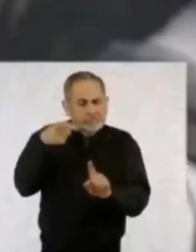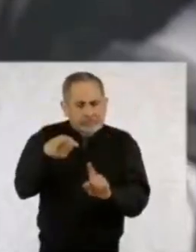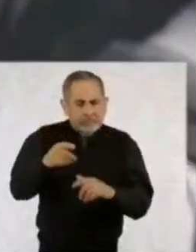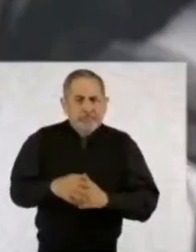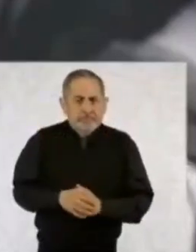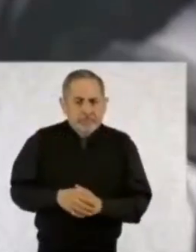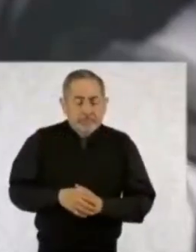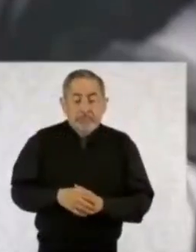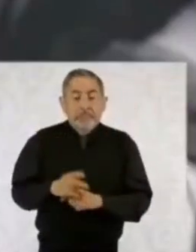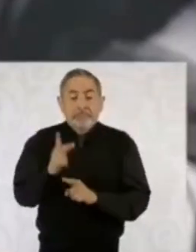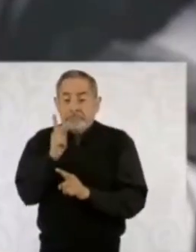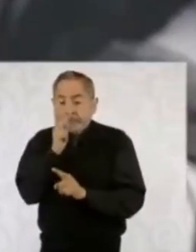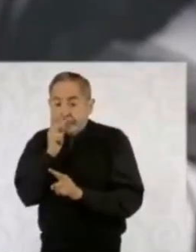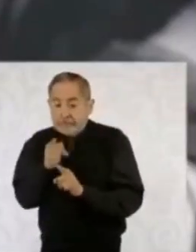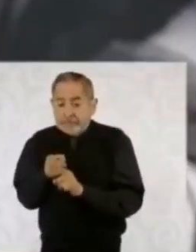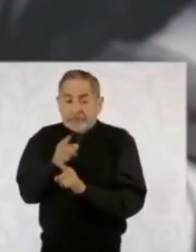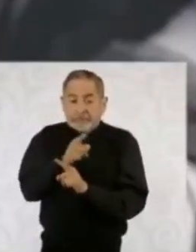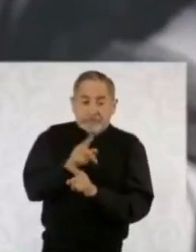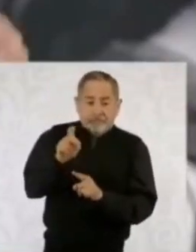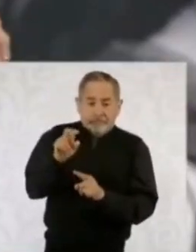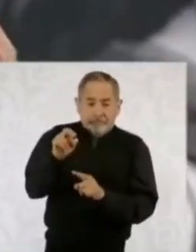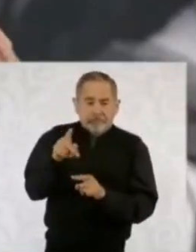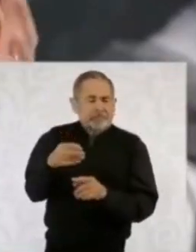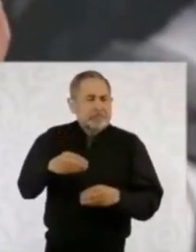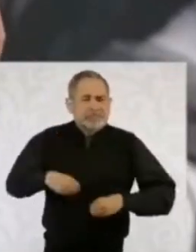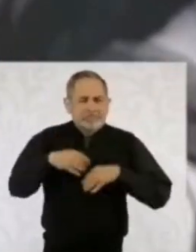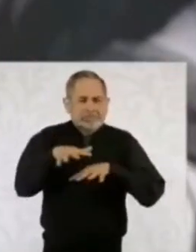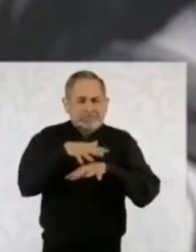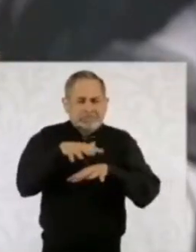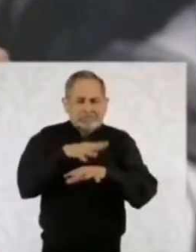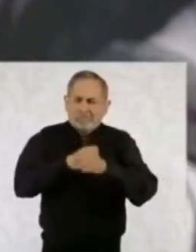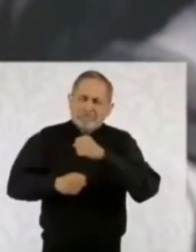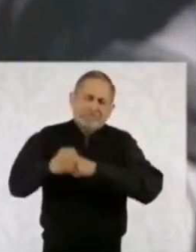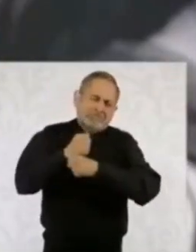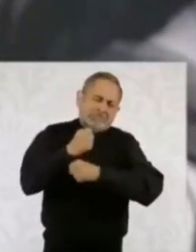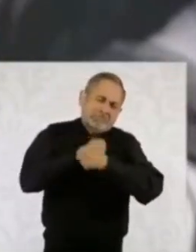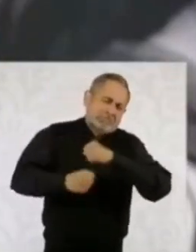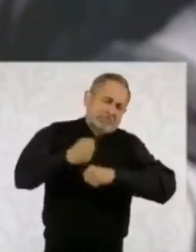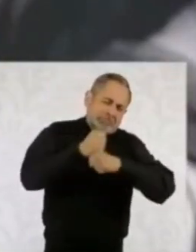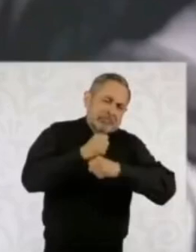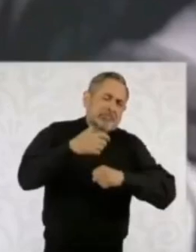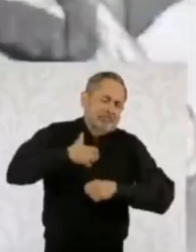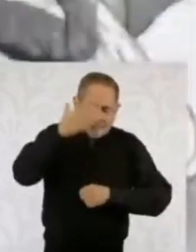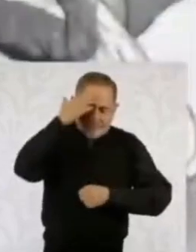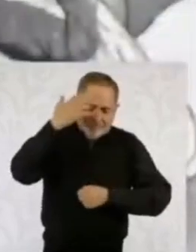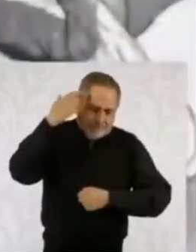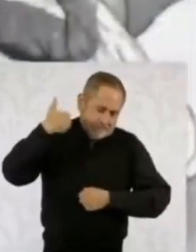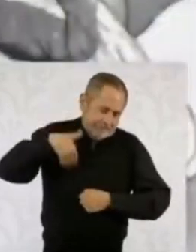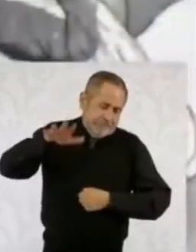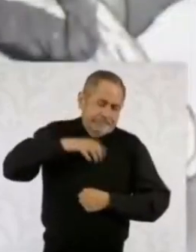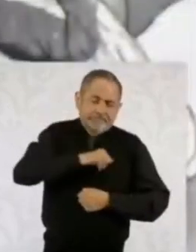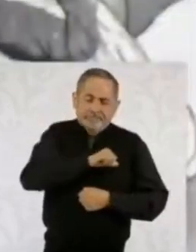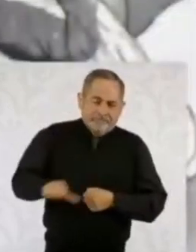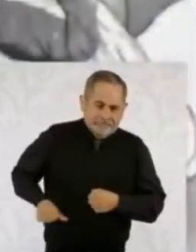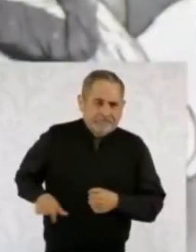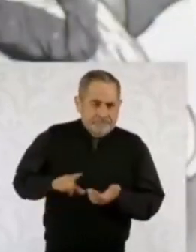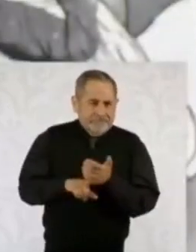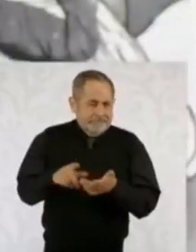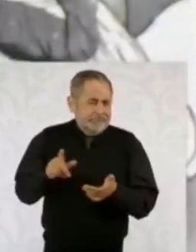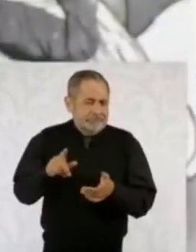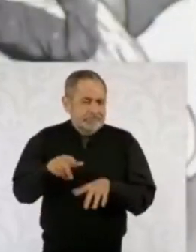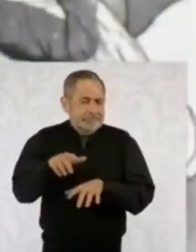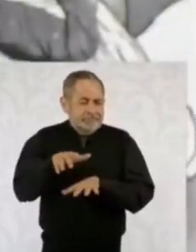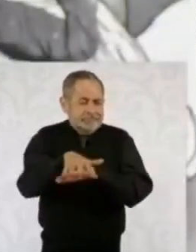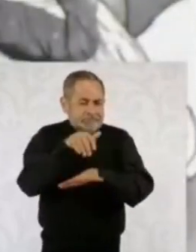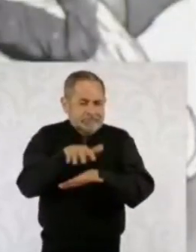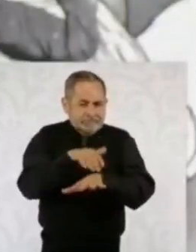El padre de Pedro Aces, ellos viven en Tlalpan desde hace mucho tiempo, lo sé porque pues yo fui alcaldesa, delegada de Tlalpan, entonces